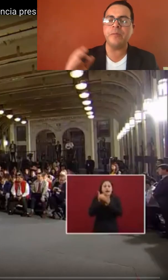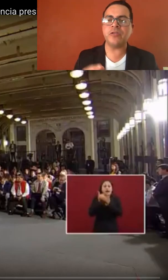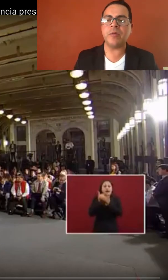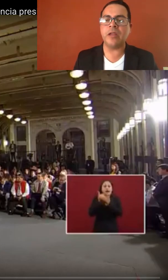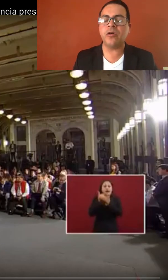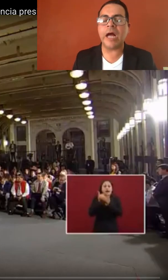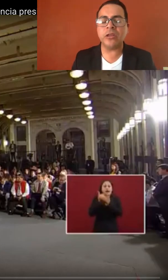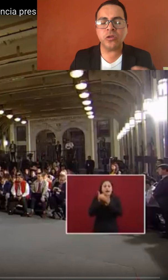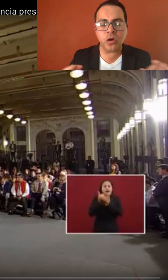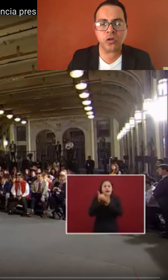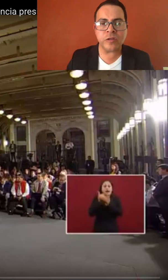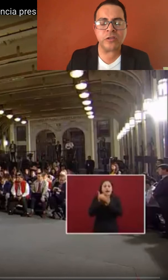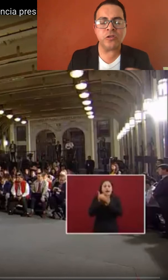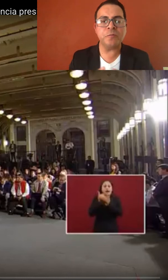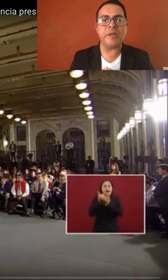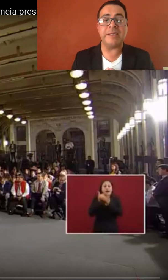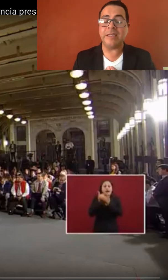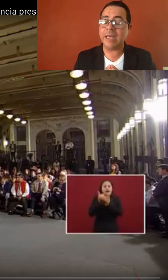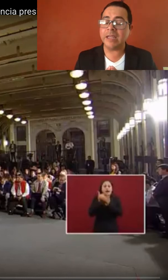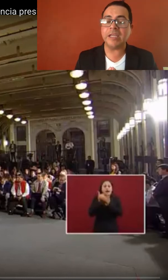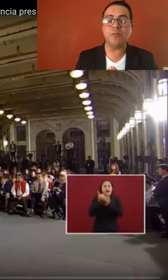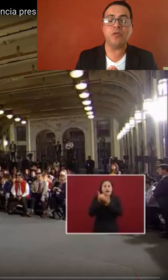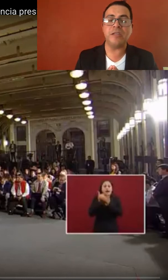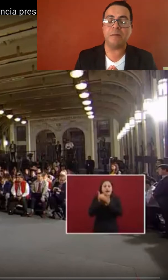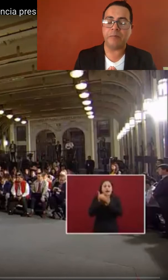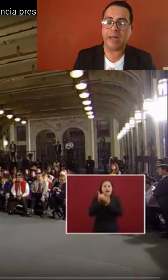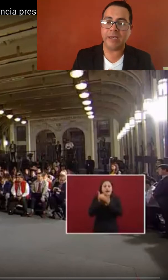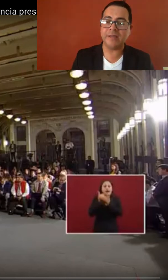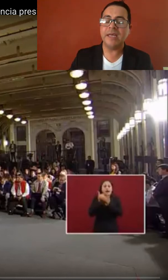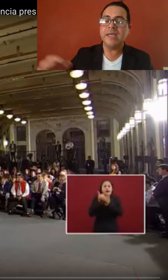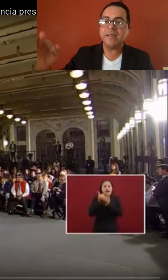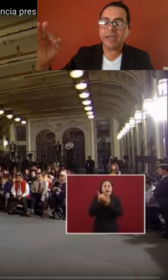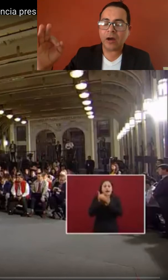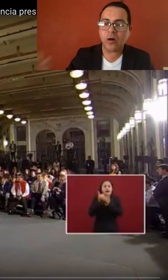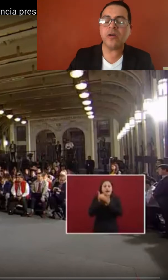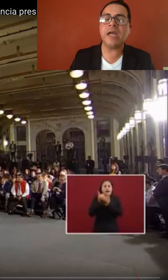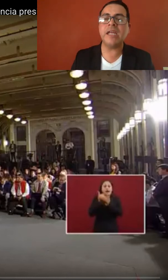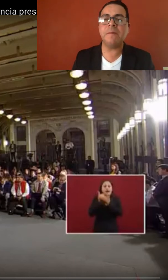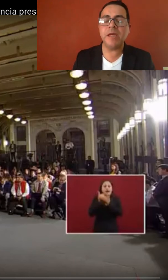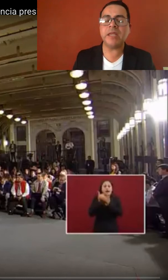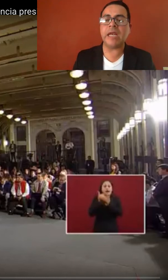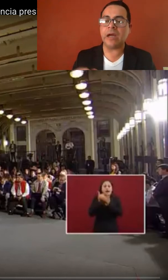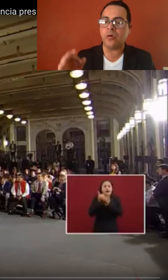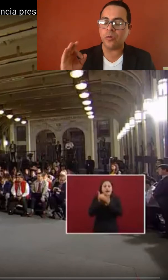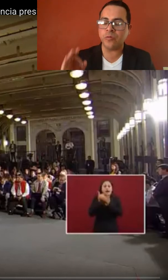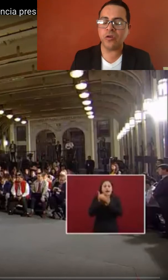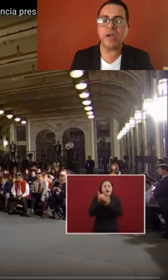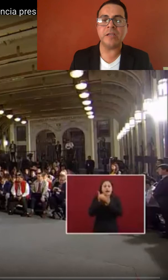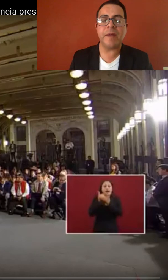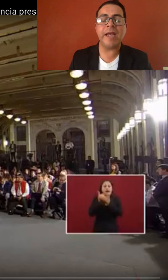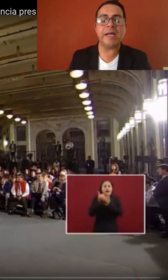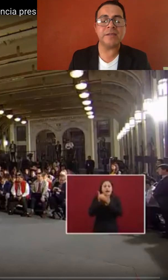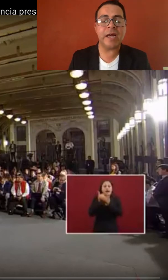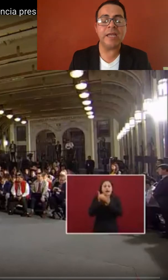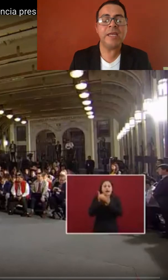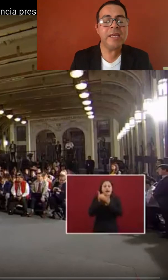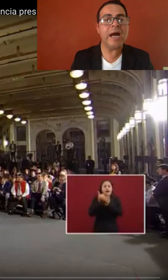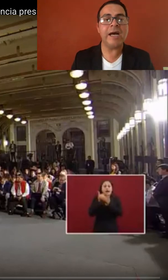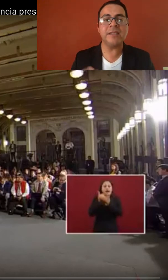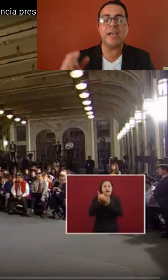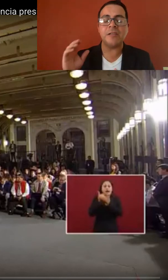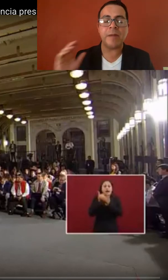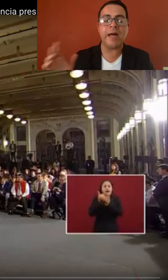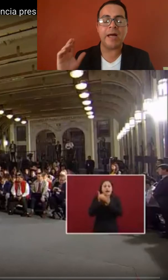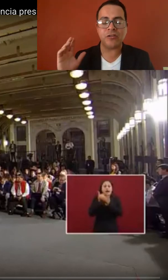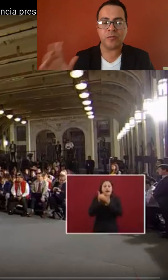López Obrador a todos estos presidentes municipales. Si ahorran y evitan la corrupción, les va a alcanzar y